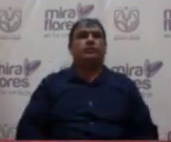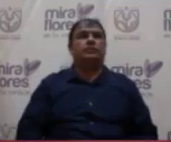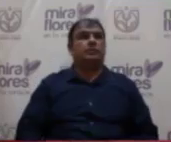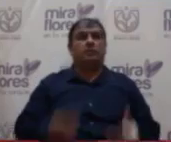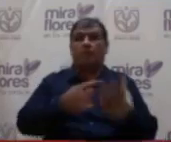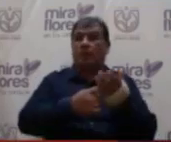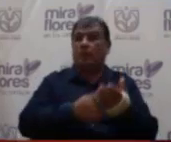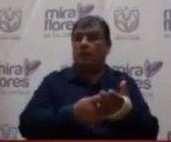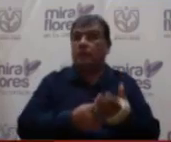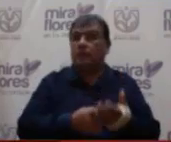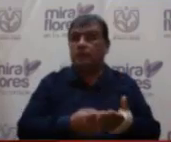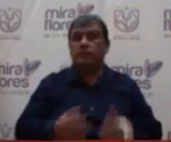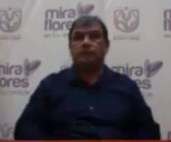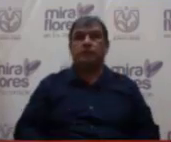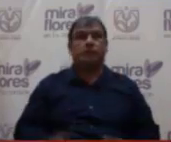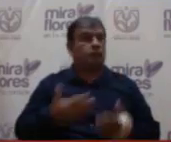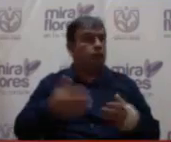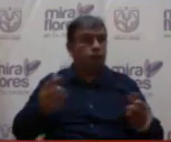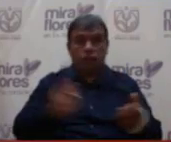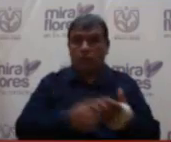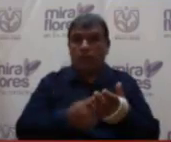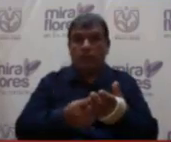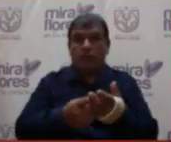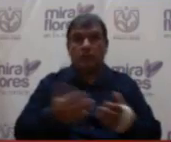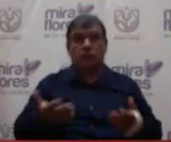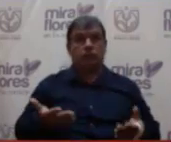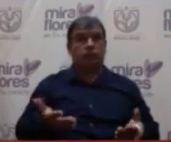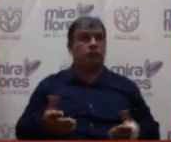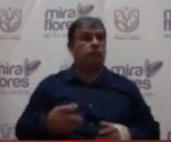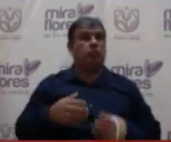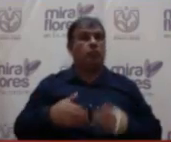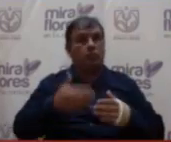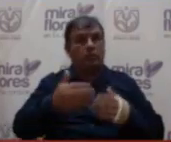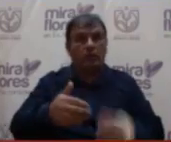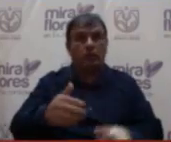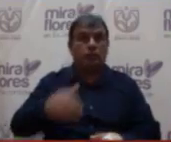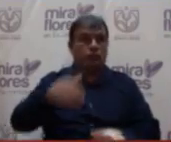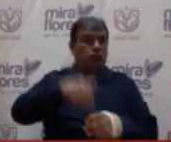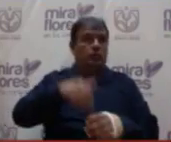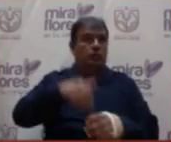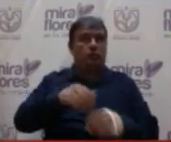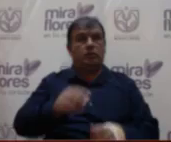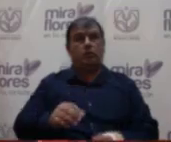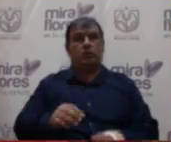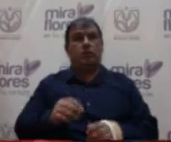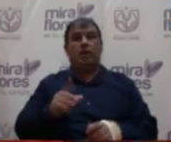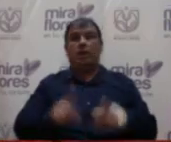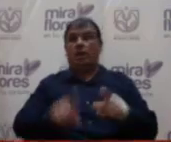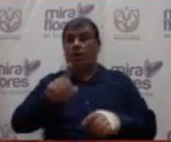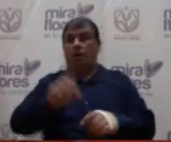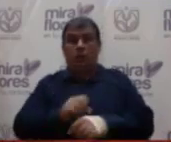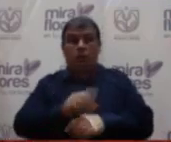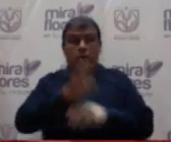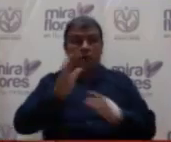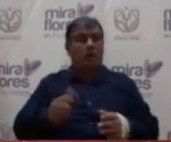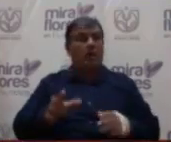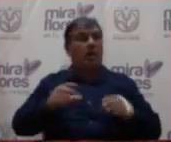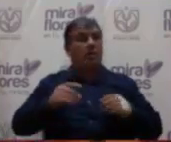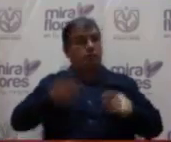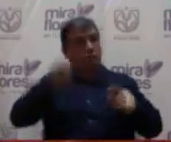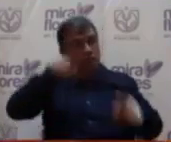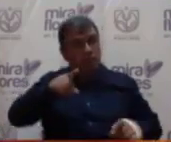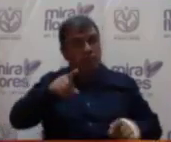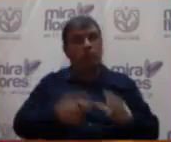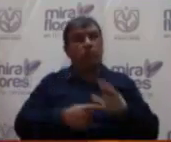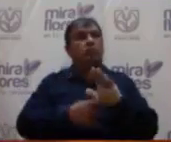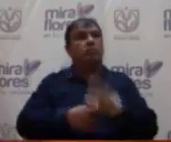debate. No teniendo debate tampoco en este punto, procederemos a su votación. Aquellos miembros del consejo que estén a favor, sírvanse